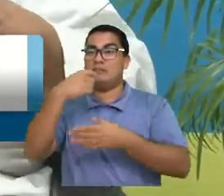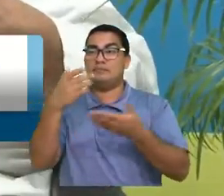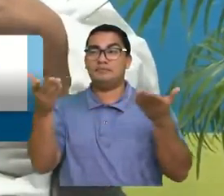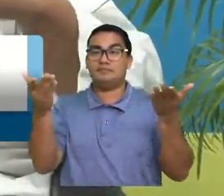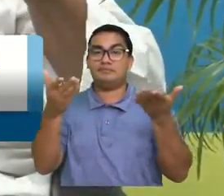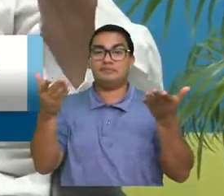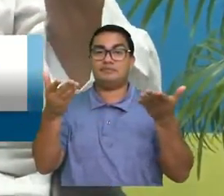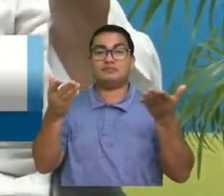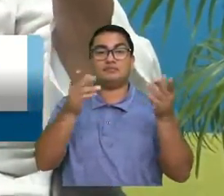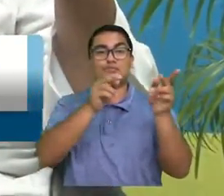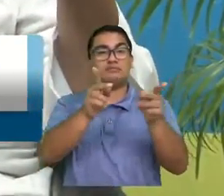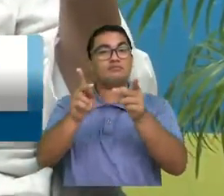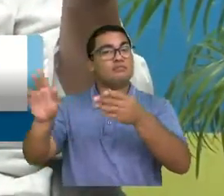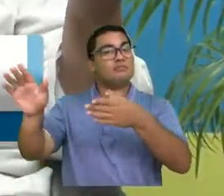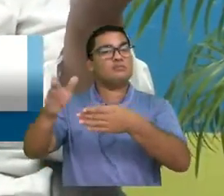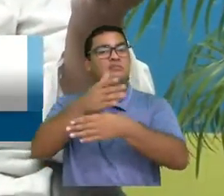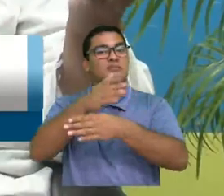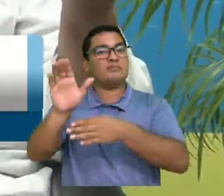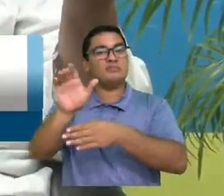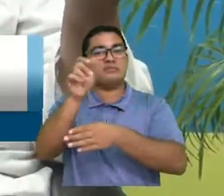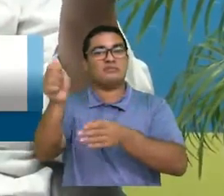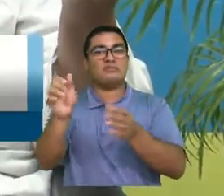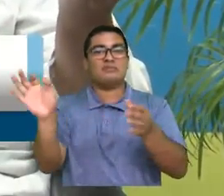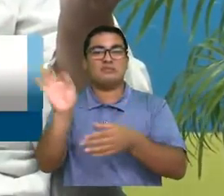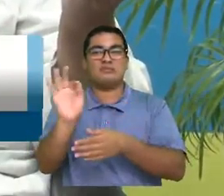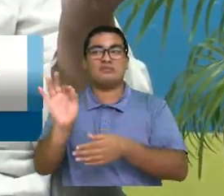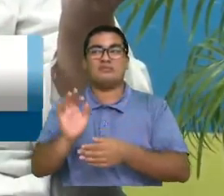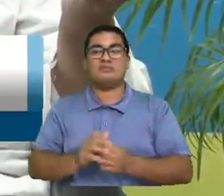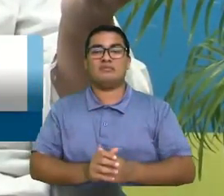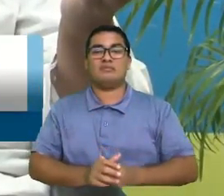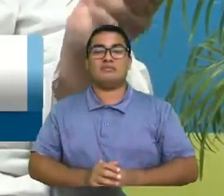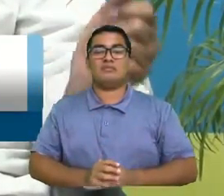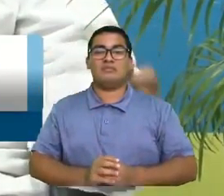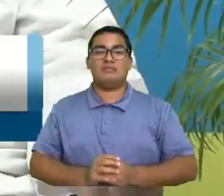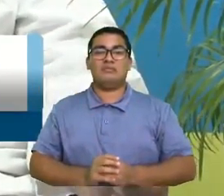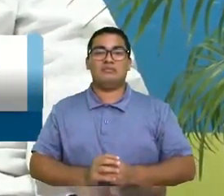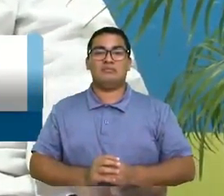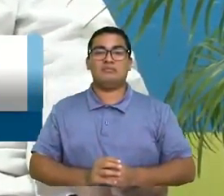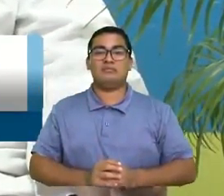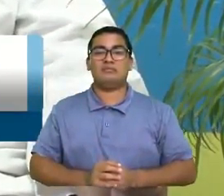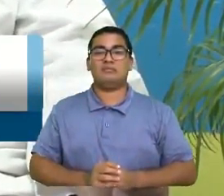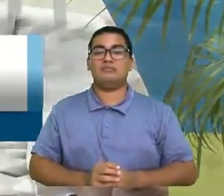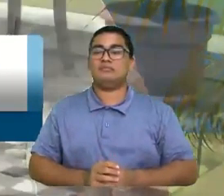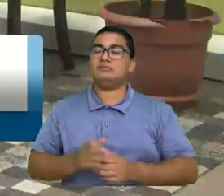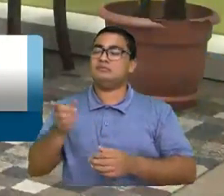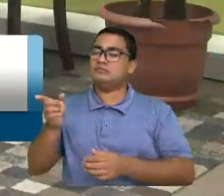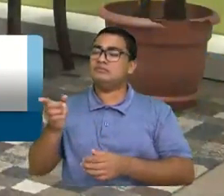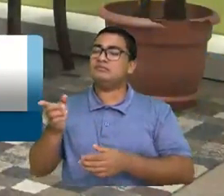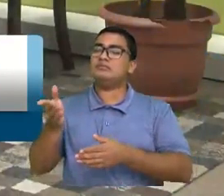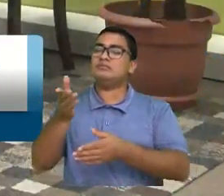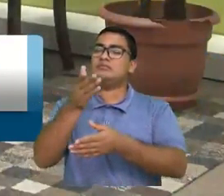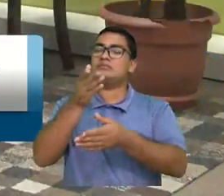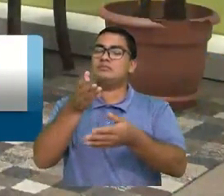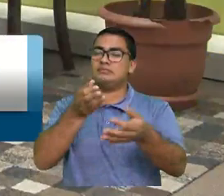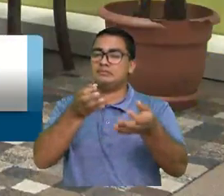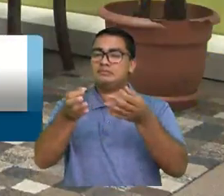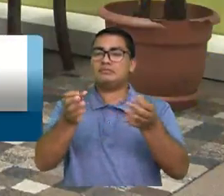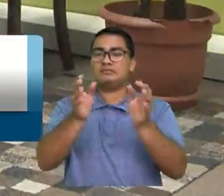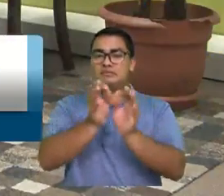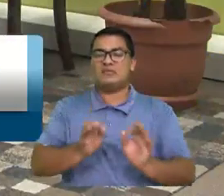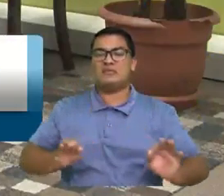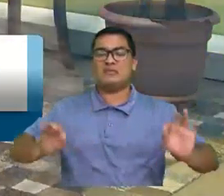y hay personas que reaccionan de otra manera con otro tipo de antibiótico. Usted ha dicho algo muy interesante, muy importante, doctora, y